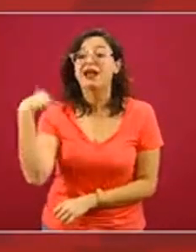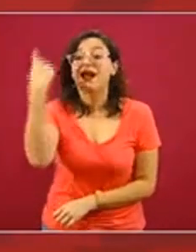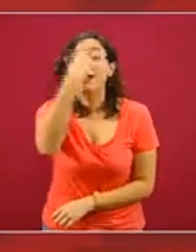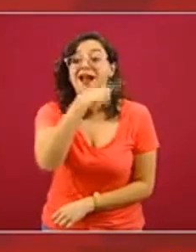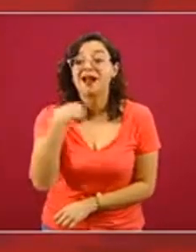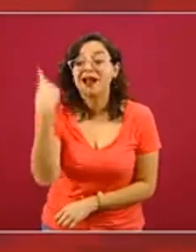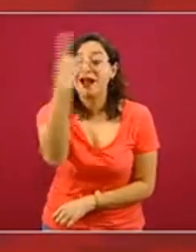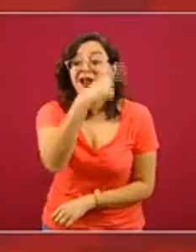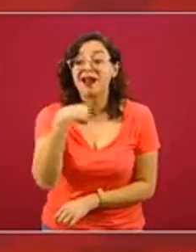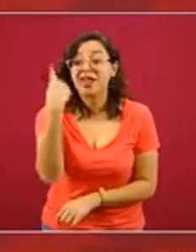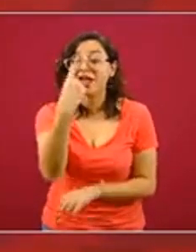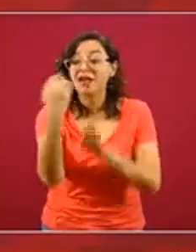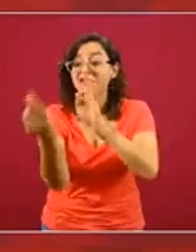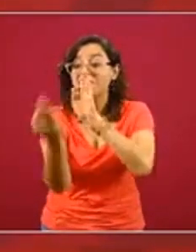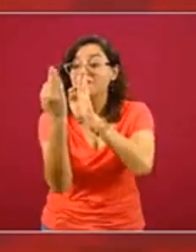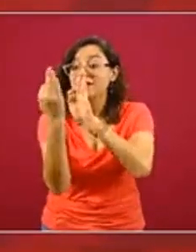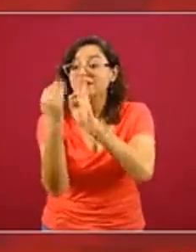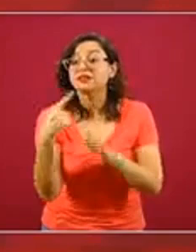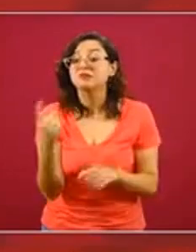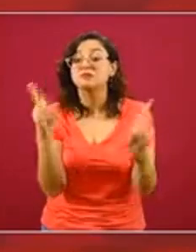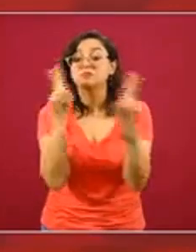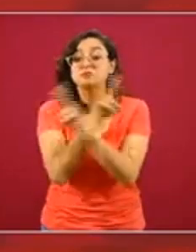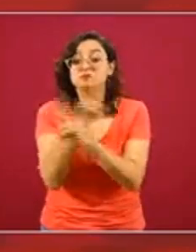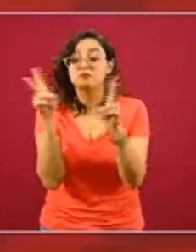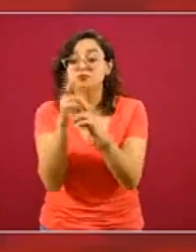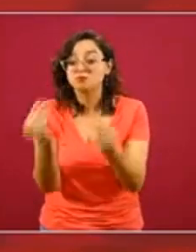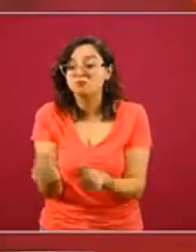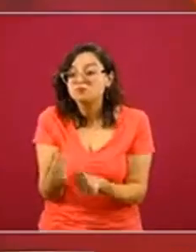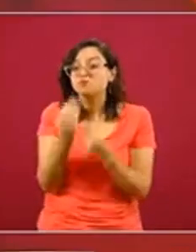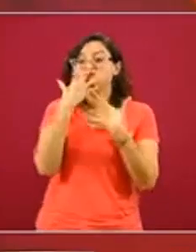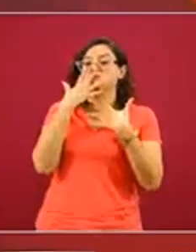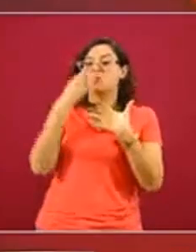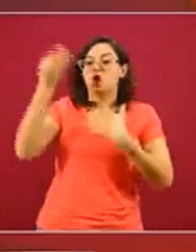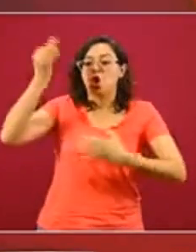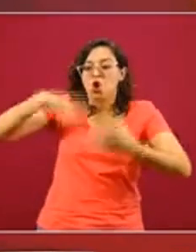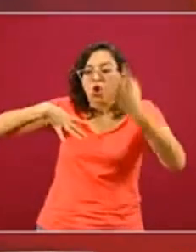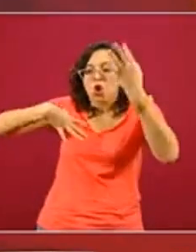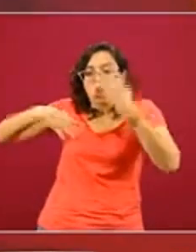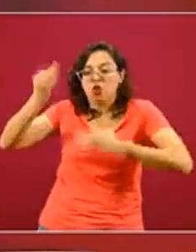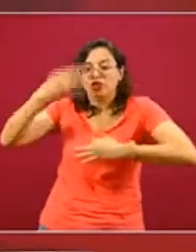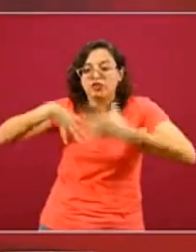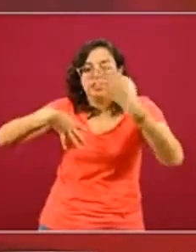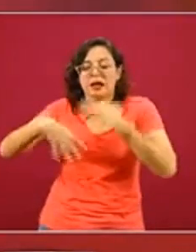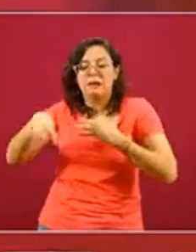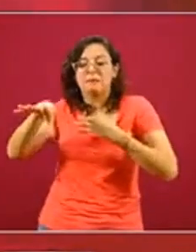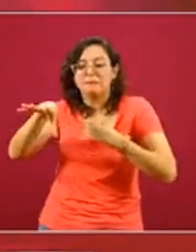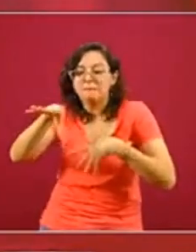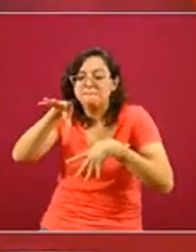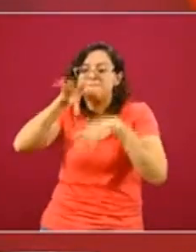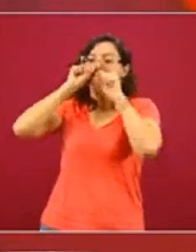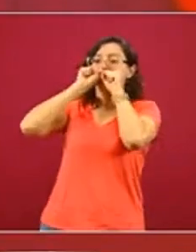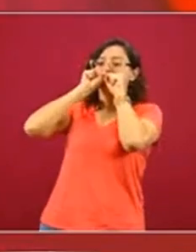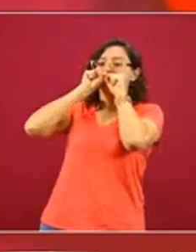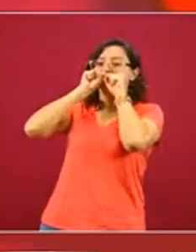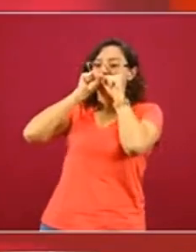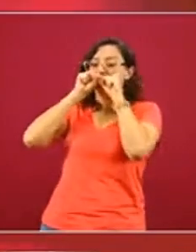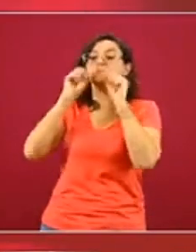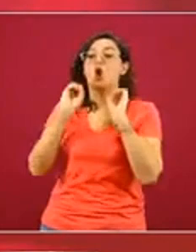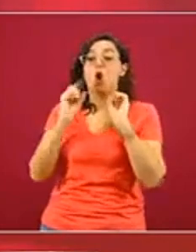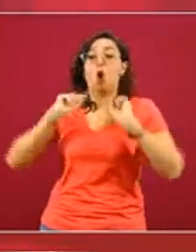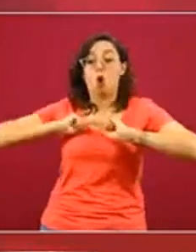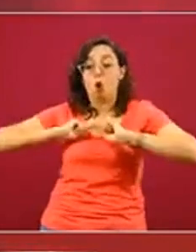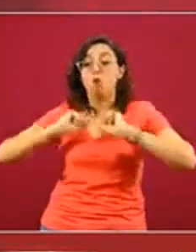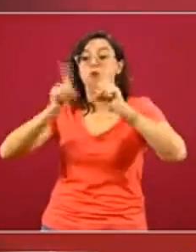la cara está la vía respiratoria, donde puedo recibir gotas de saliva y otras secreciones respiratorias, o puedo proyectar